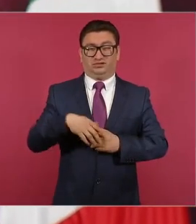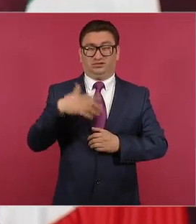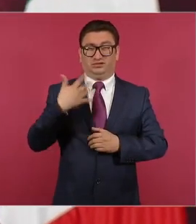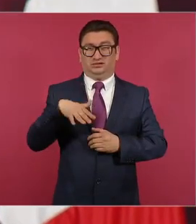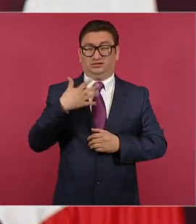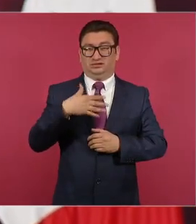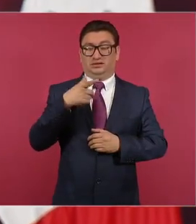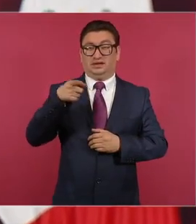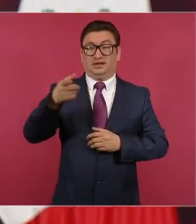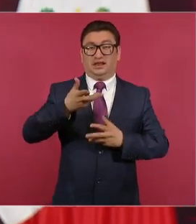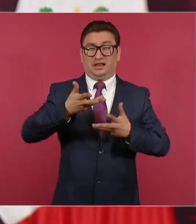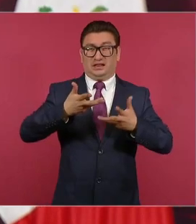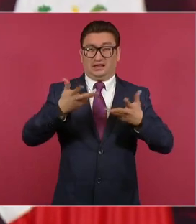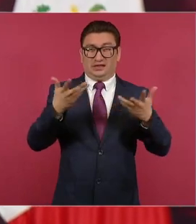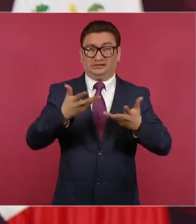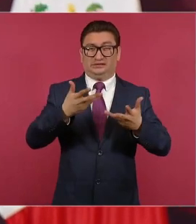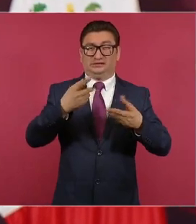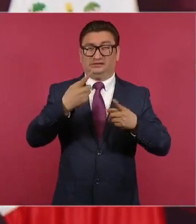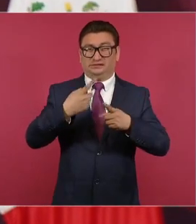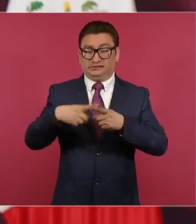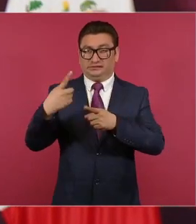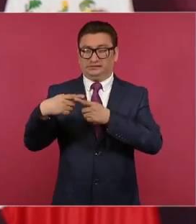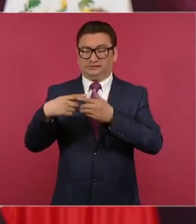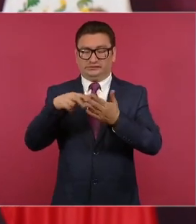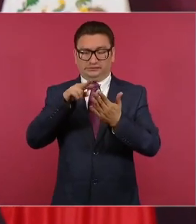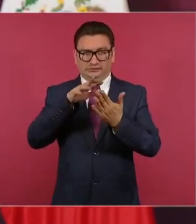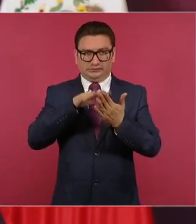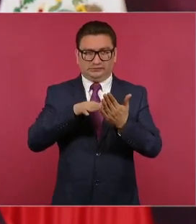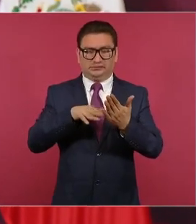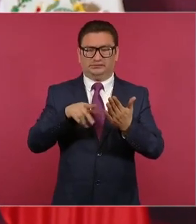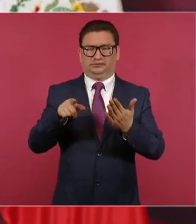reaccionario que puede haber,